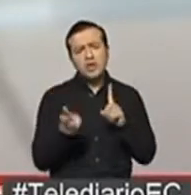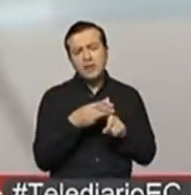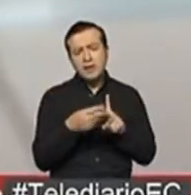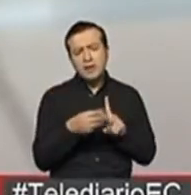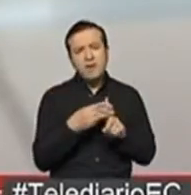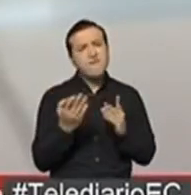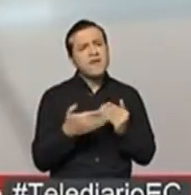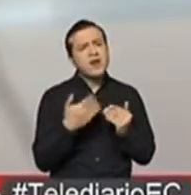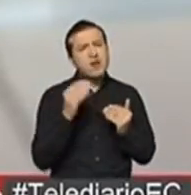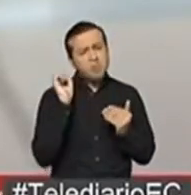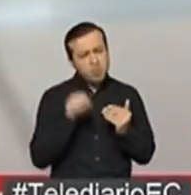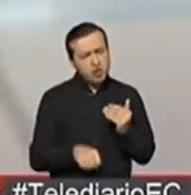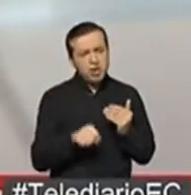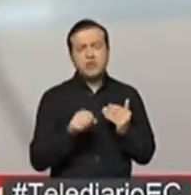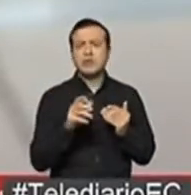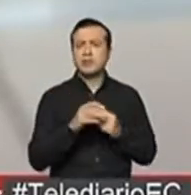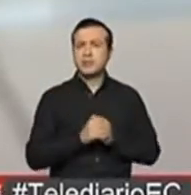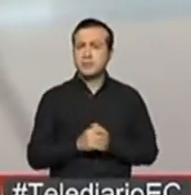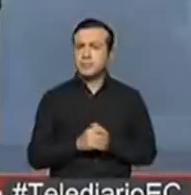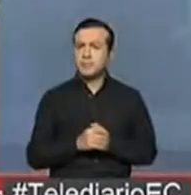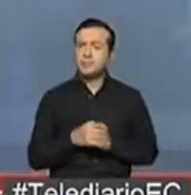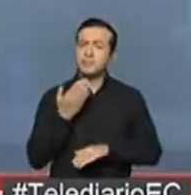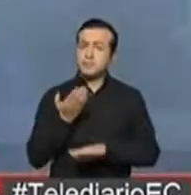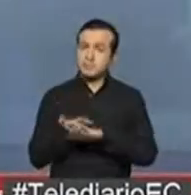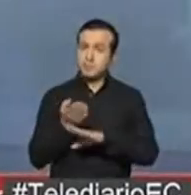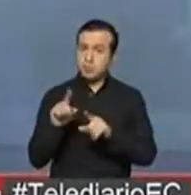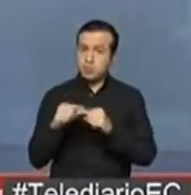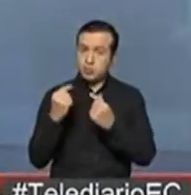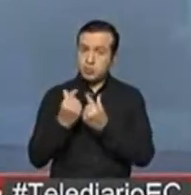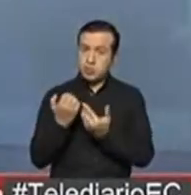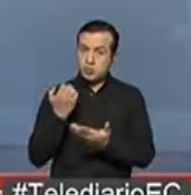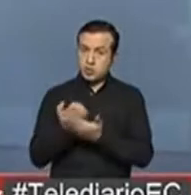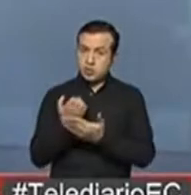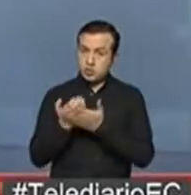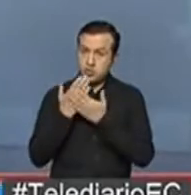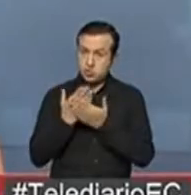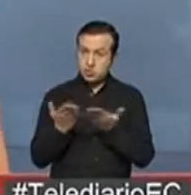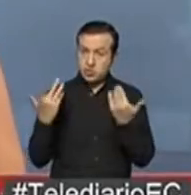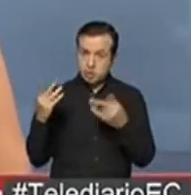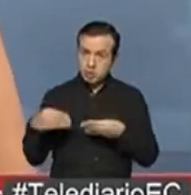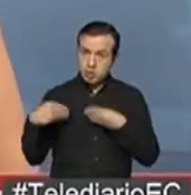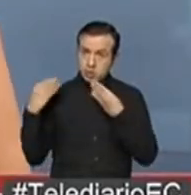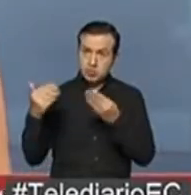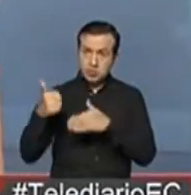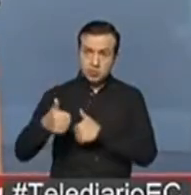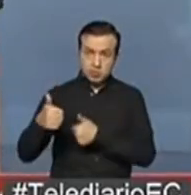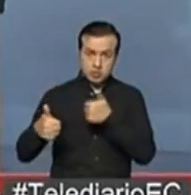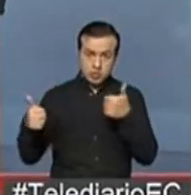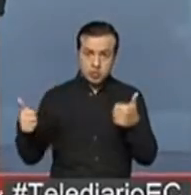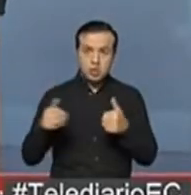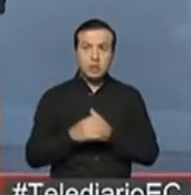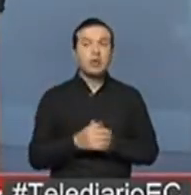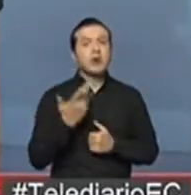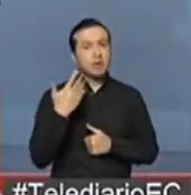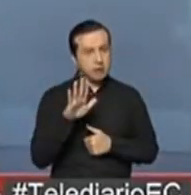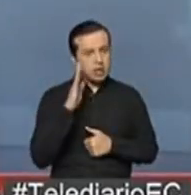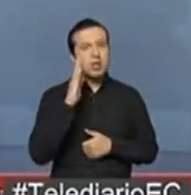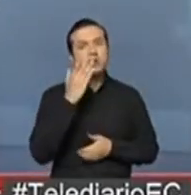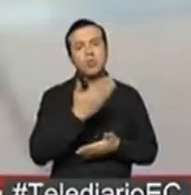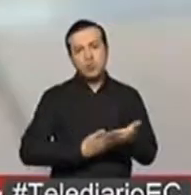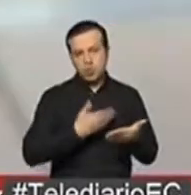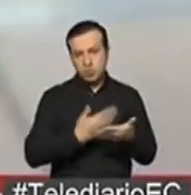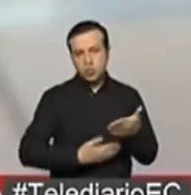si se puede dar esta es una propuesta del colegio de economistas como tal ha sido entregada a autoridades sabe que hemos estudiado varios